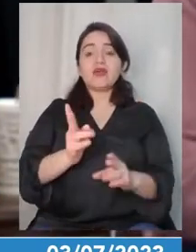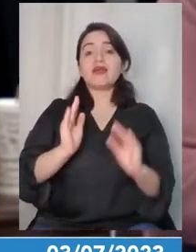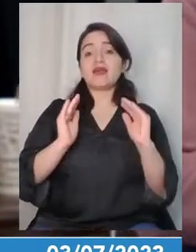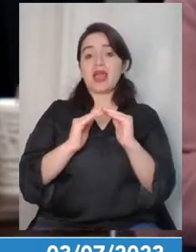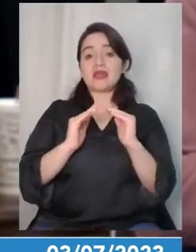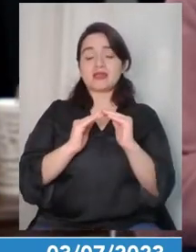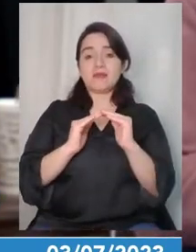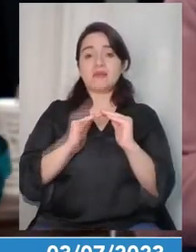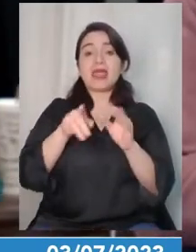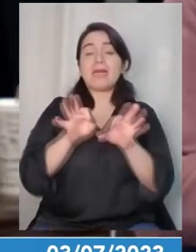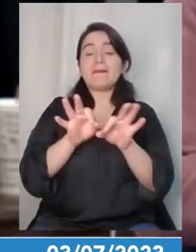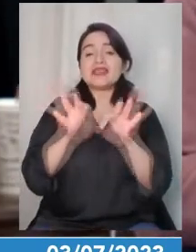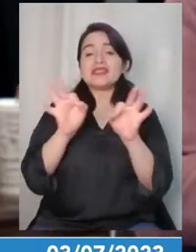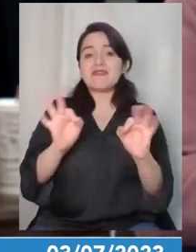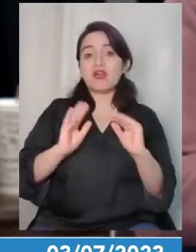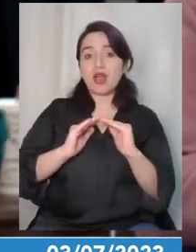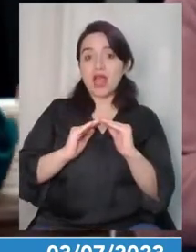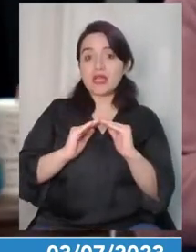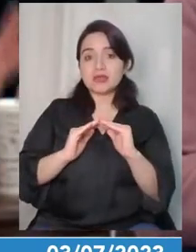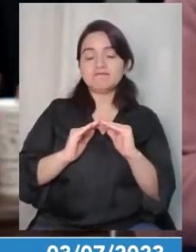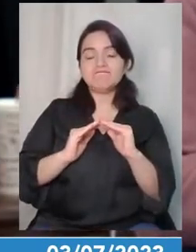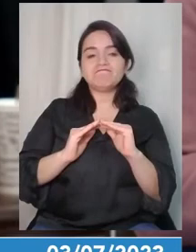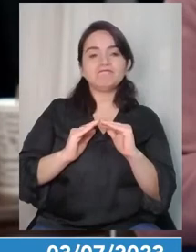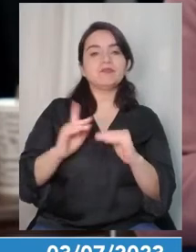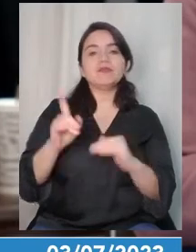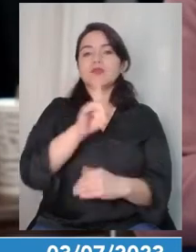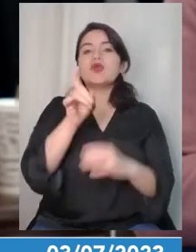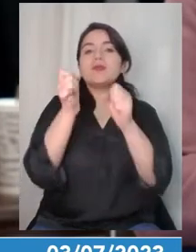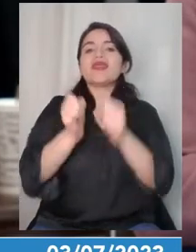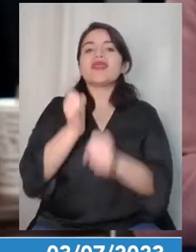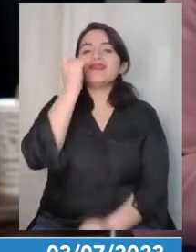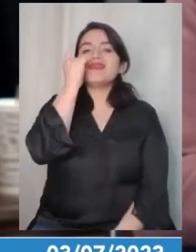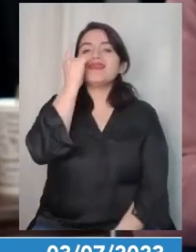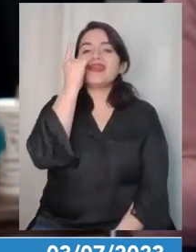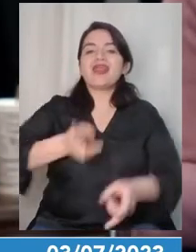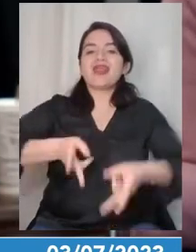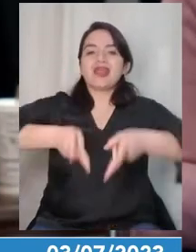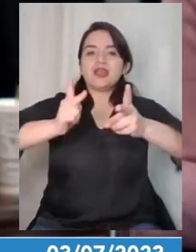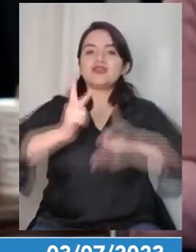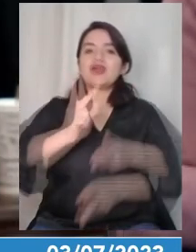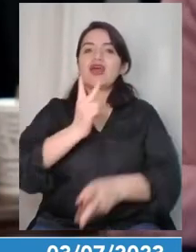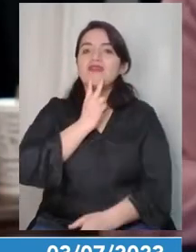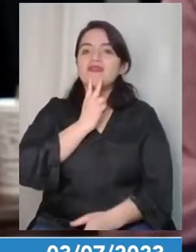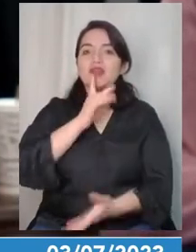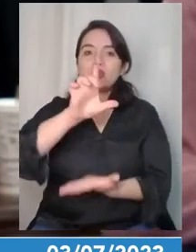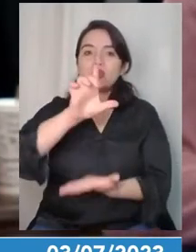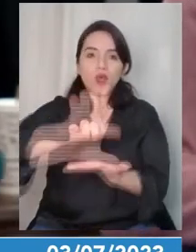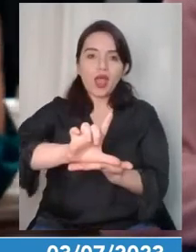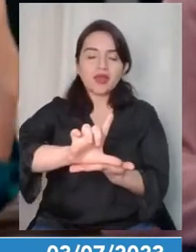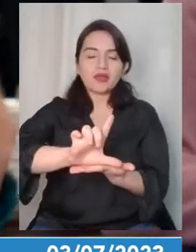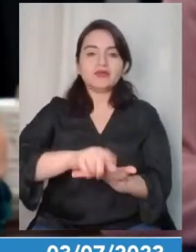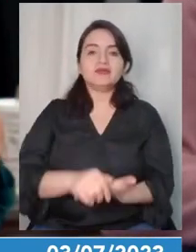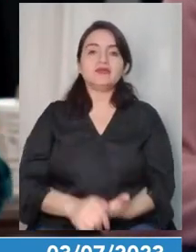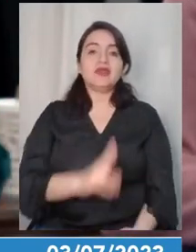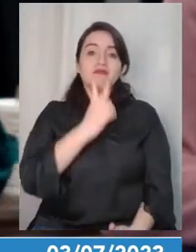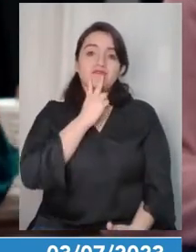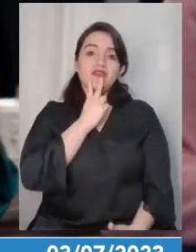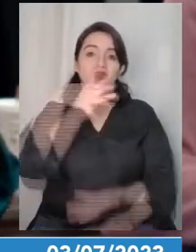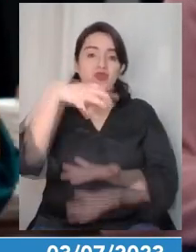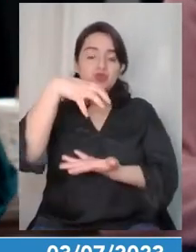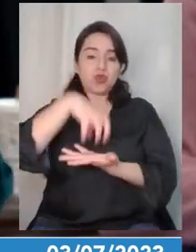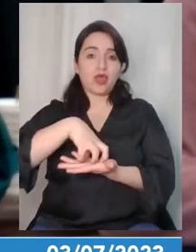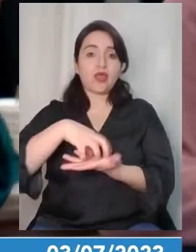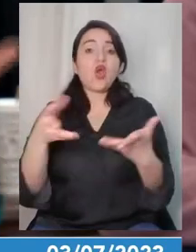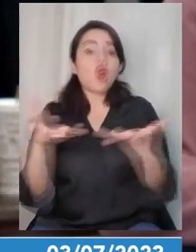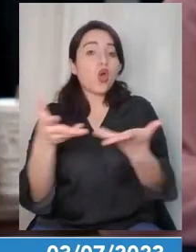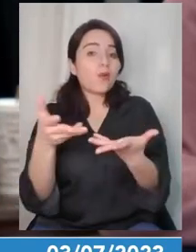casa, sino que poder entender el derecho a habitar espacios, a habitar las ciudades y cómo esto nos va a ayudar a desarrollarnos